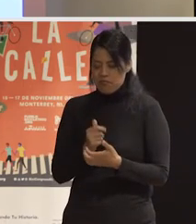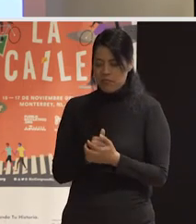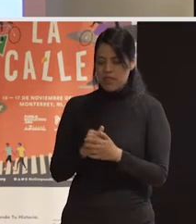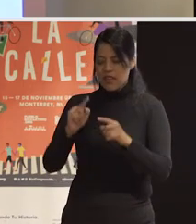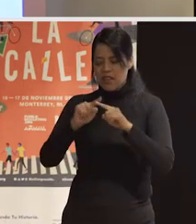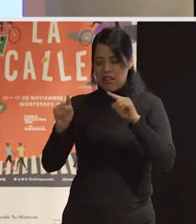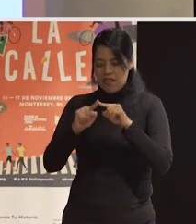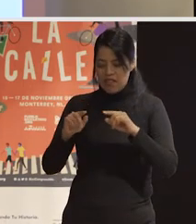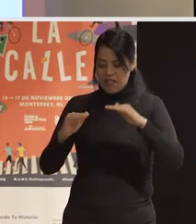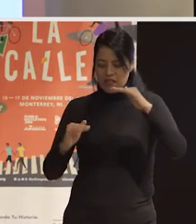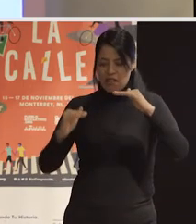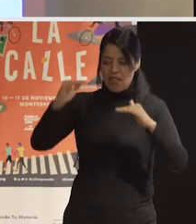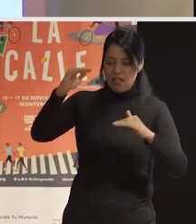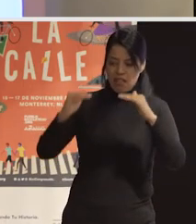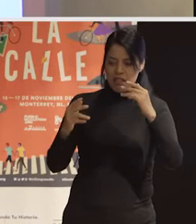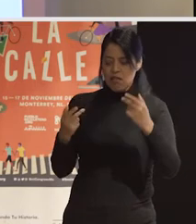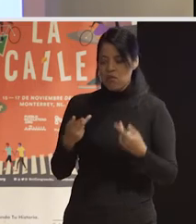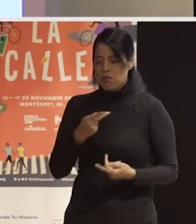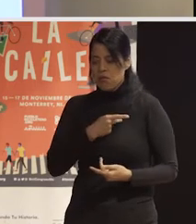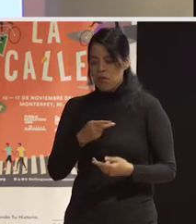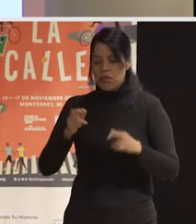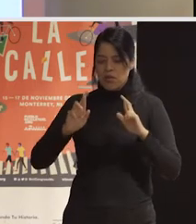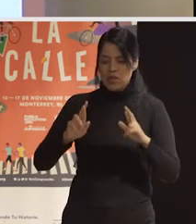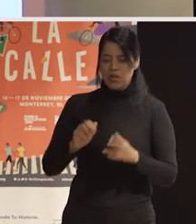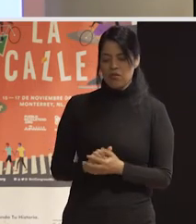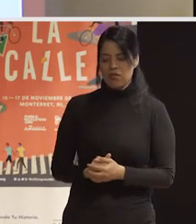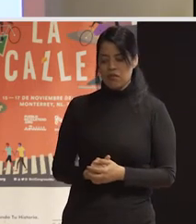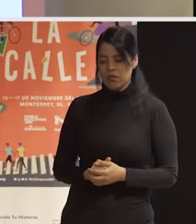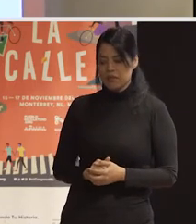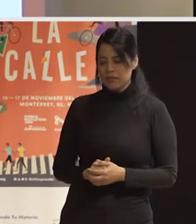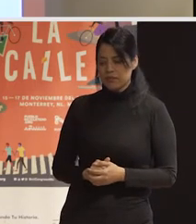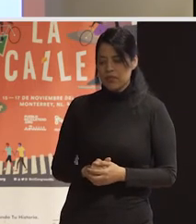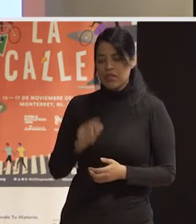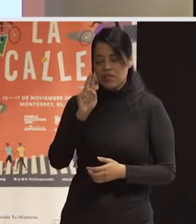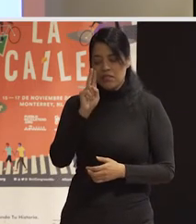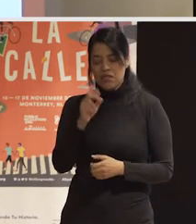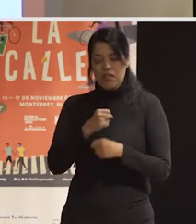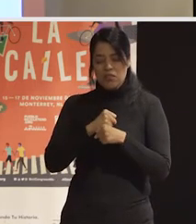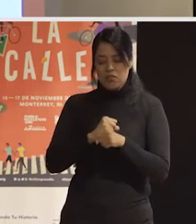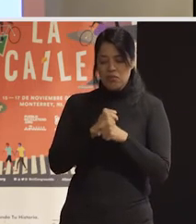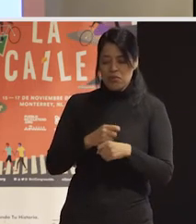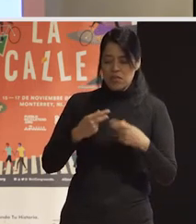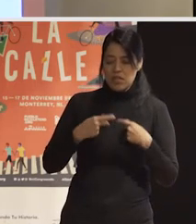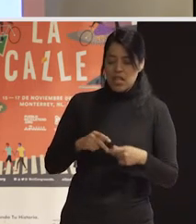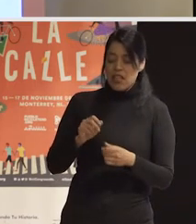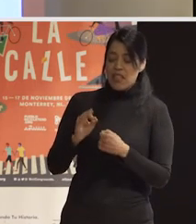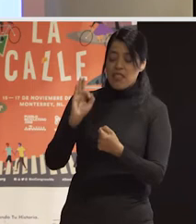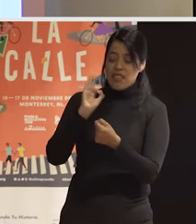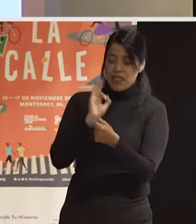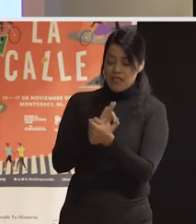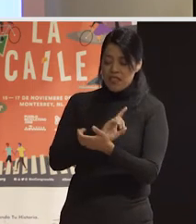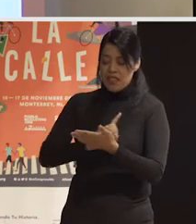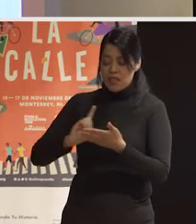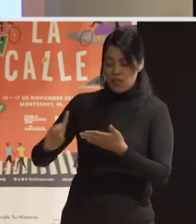que no se ven afectados por el sufrimiento de la gente de fin de los derechos a la movilidad de las